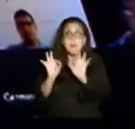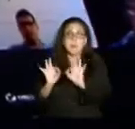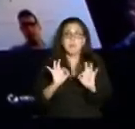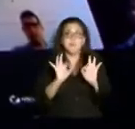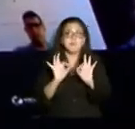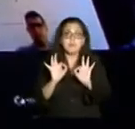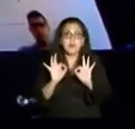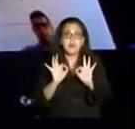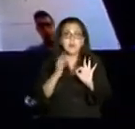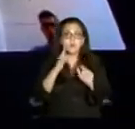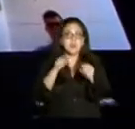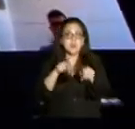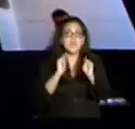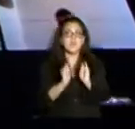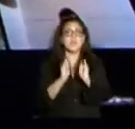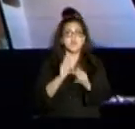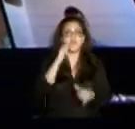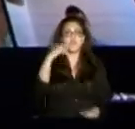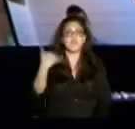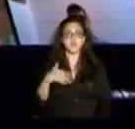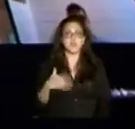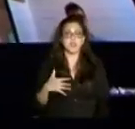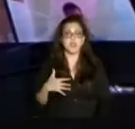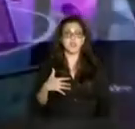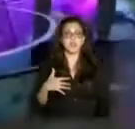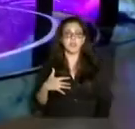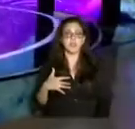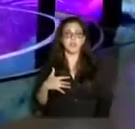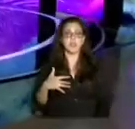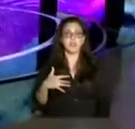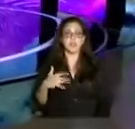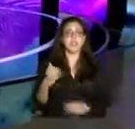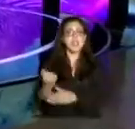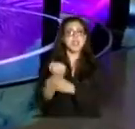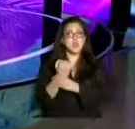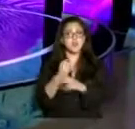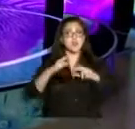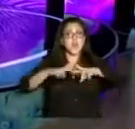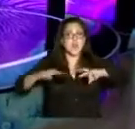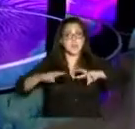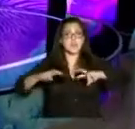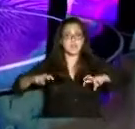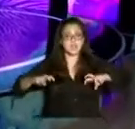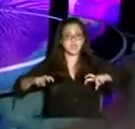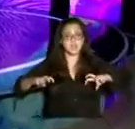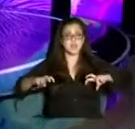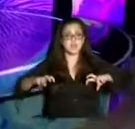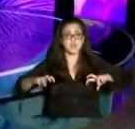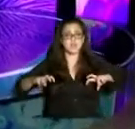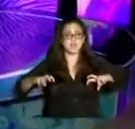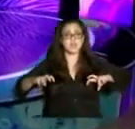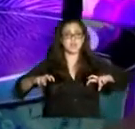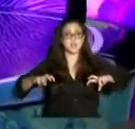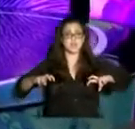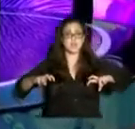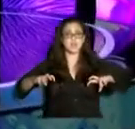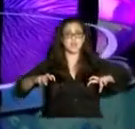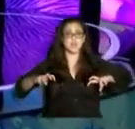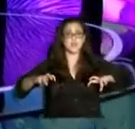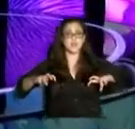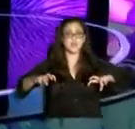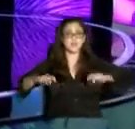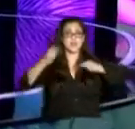información es relevante y ayuda en la investigación a nivel de